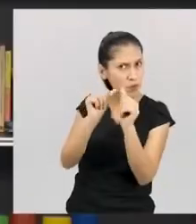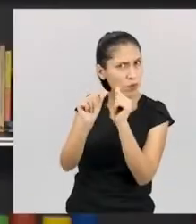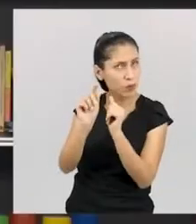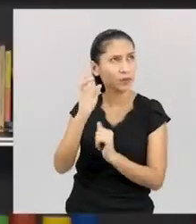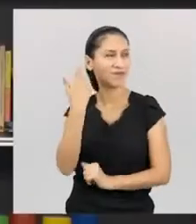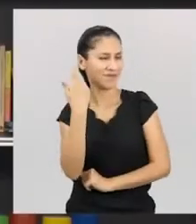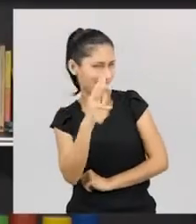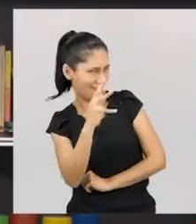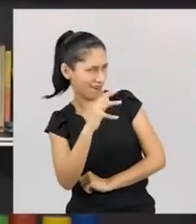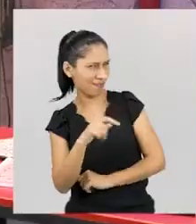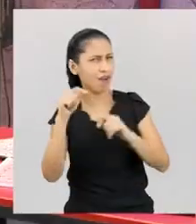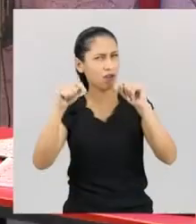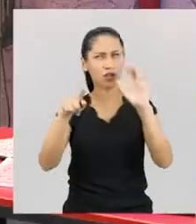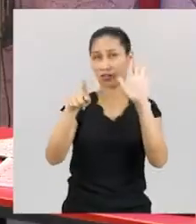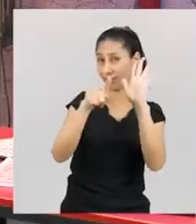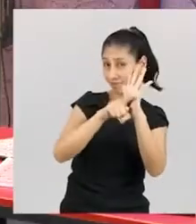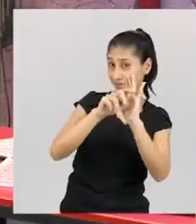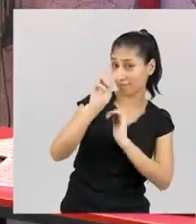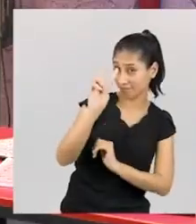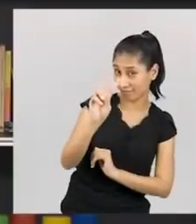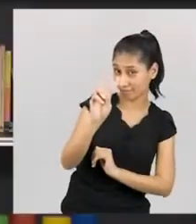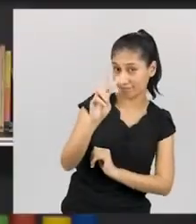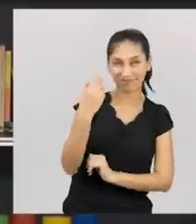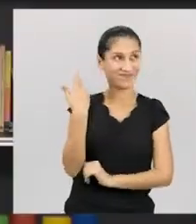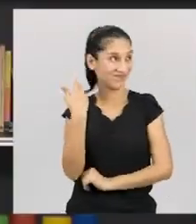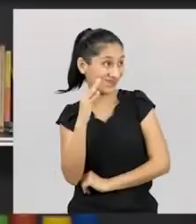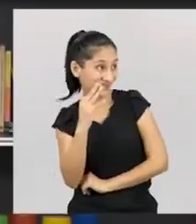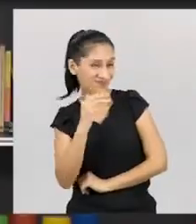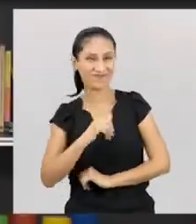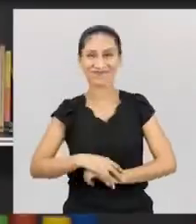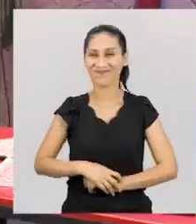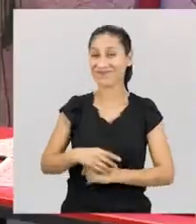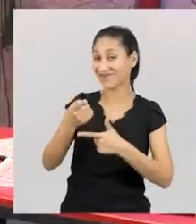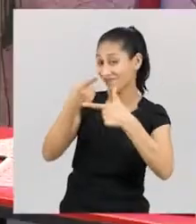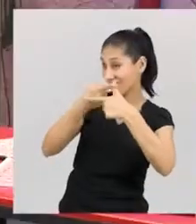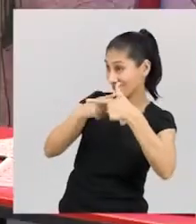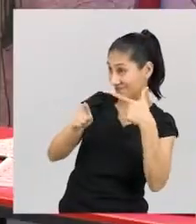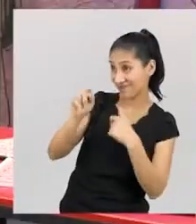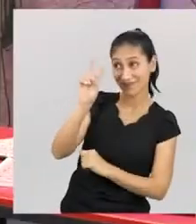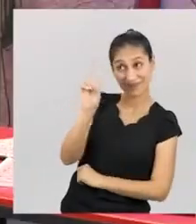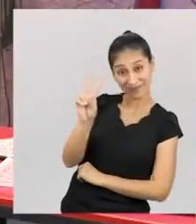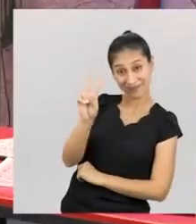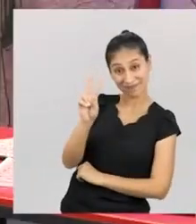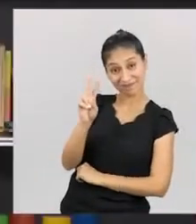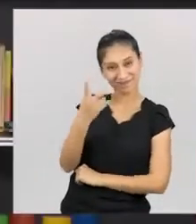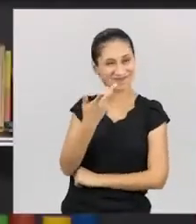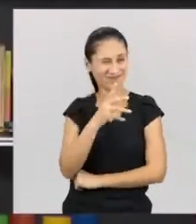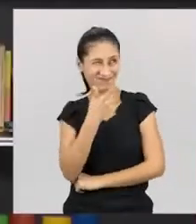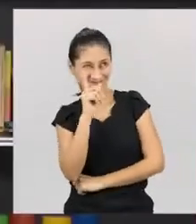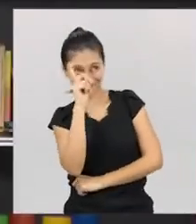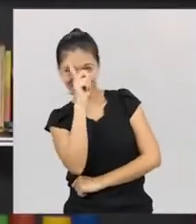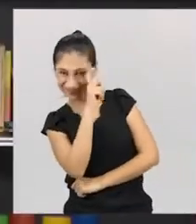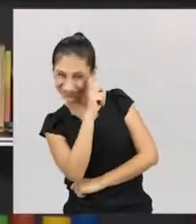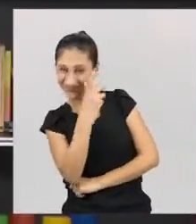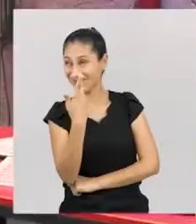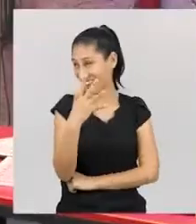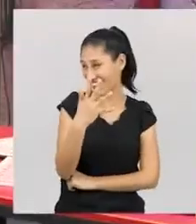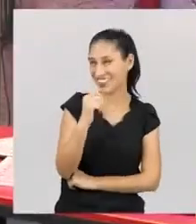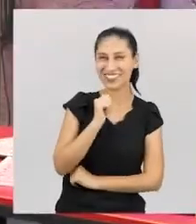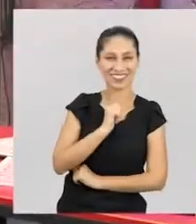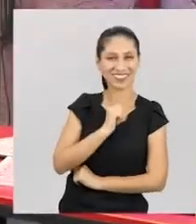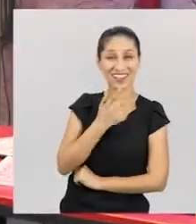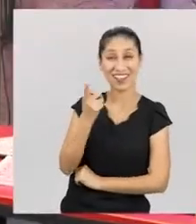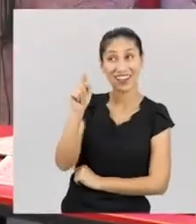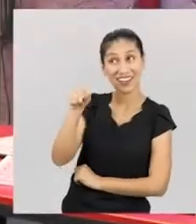tienes. Ya. Ahora réstale 2. Ya. Divídelo entre 2. Mira, está medio difícil.